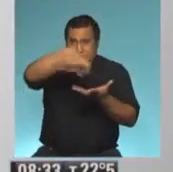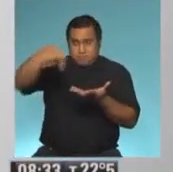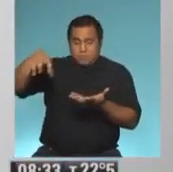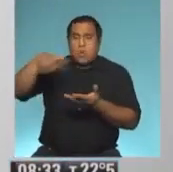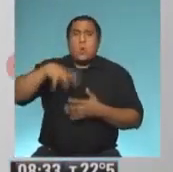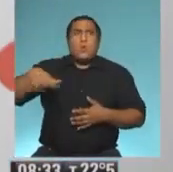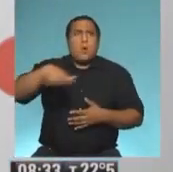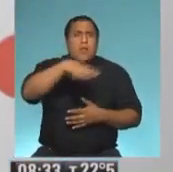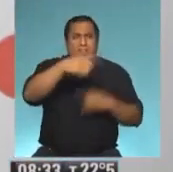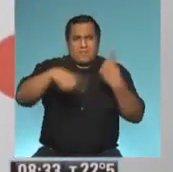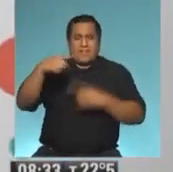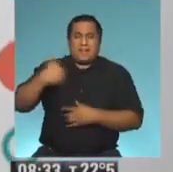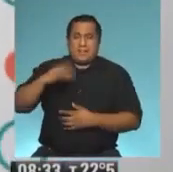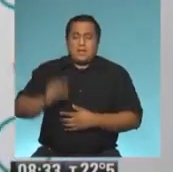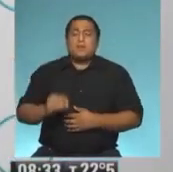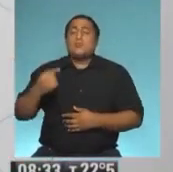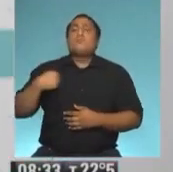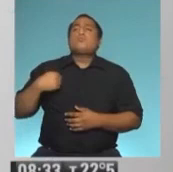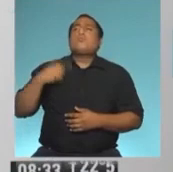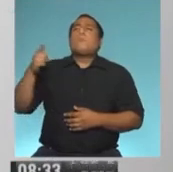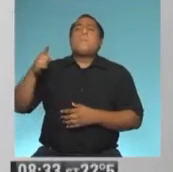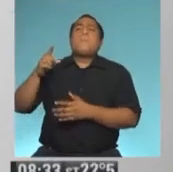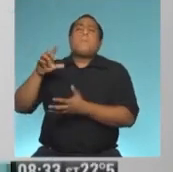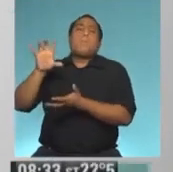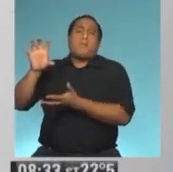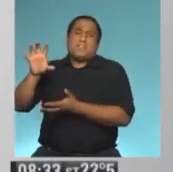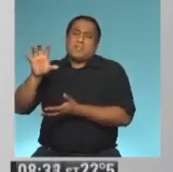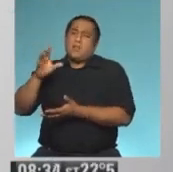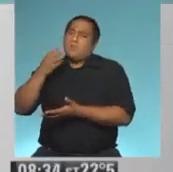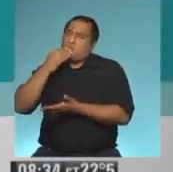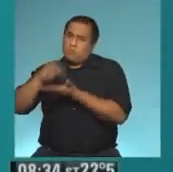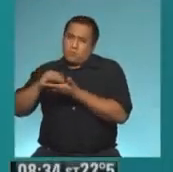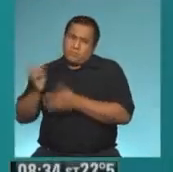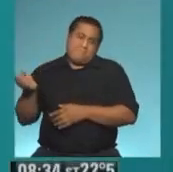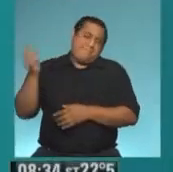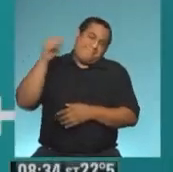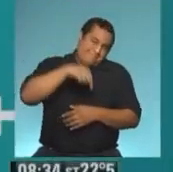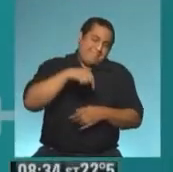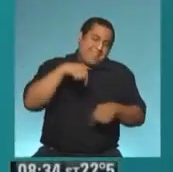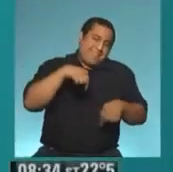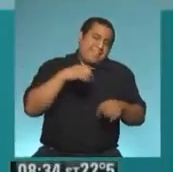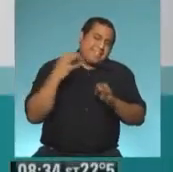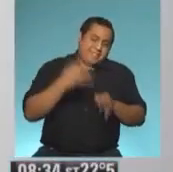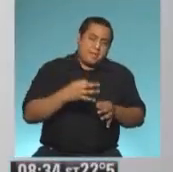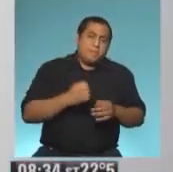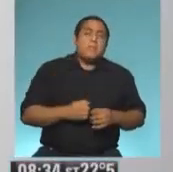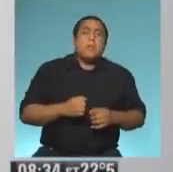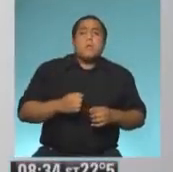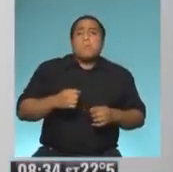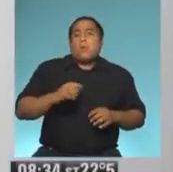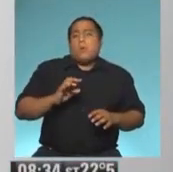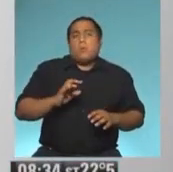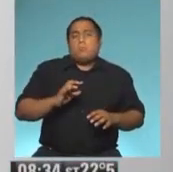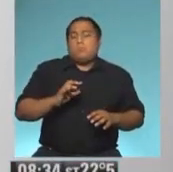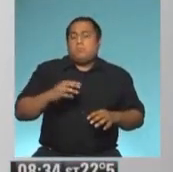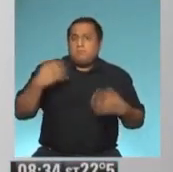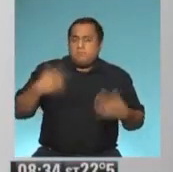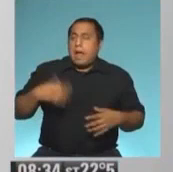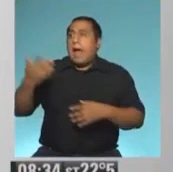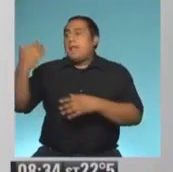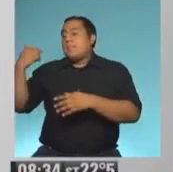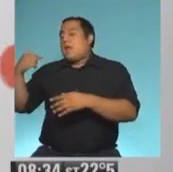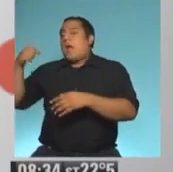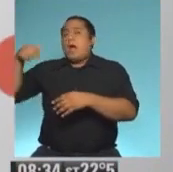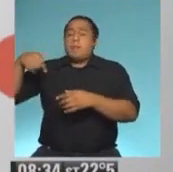país. Yo vengo ahora de la provincia de Chubut, llegué ayer, y fue un antes y un después. Es decir, como